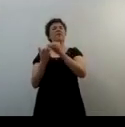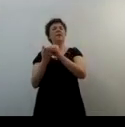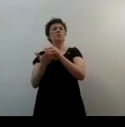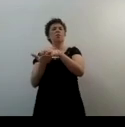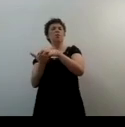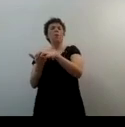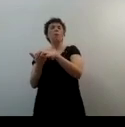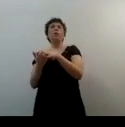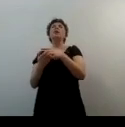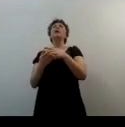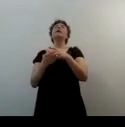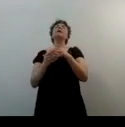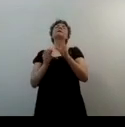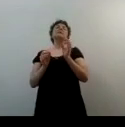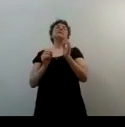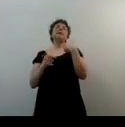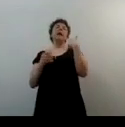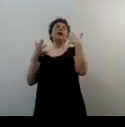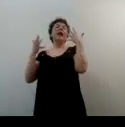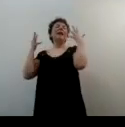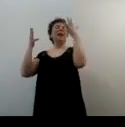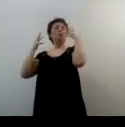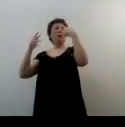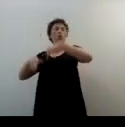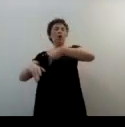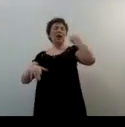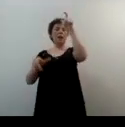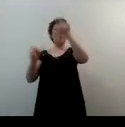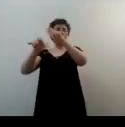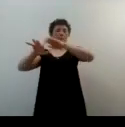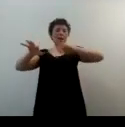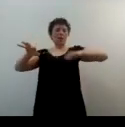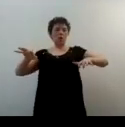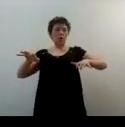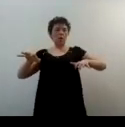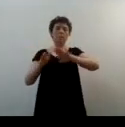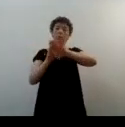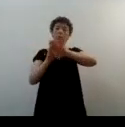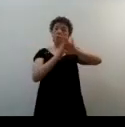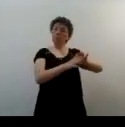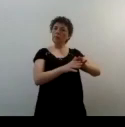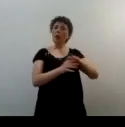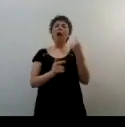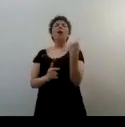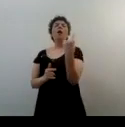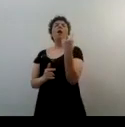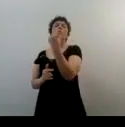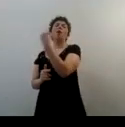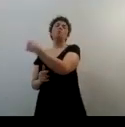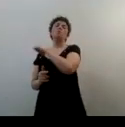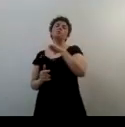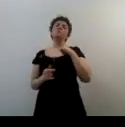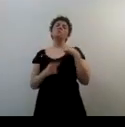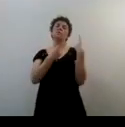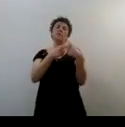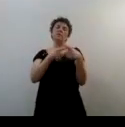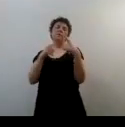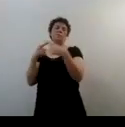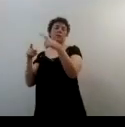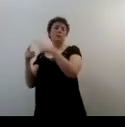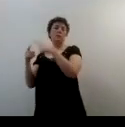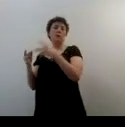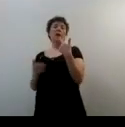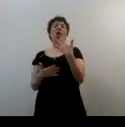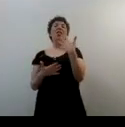que se hace a nivel general a la mayoría de la población y otra cosa es la personalización. Y claro, es que lo de las 5 tomas